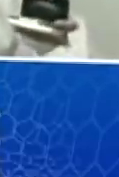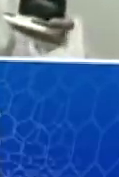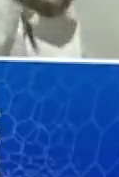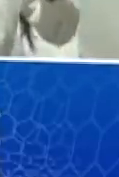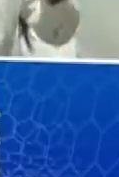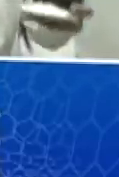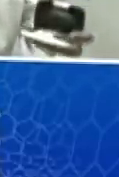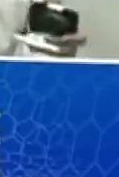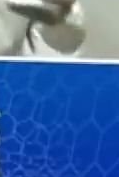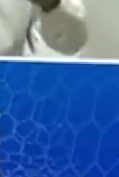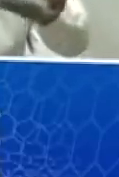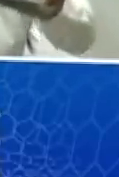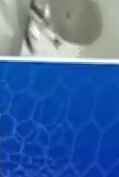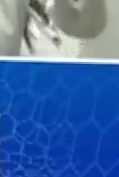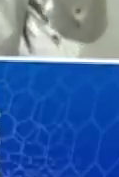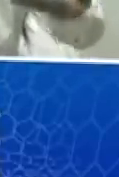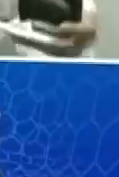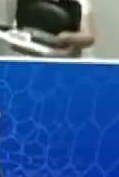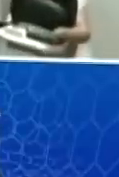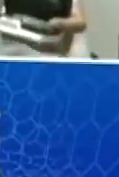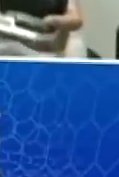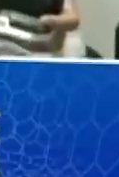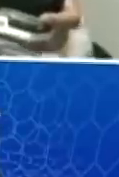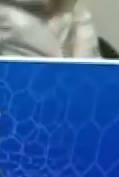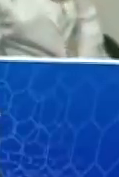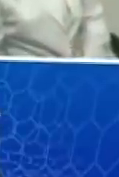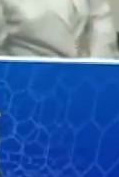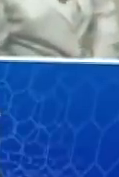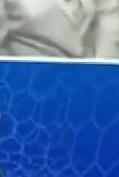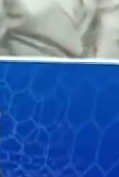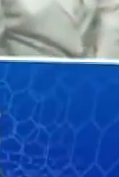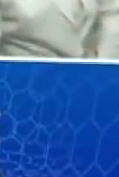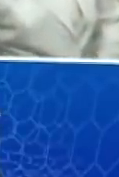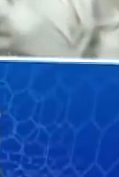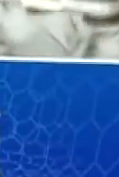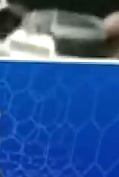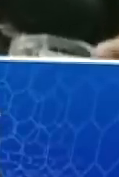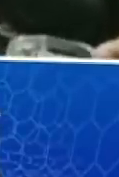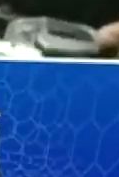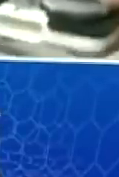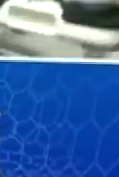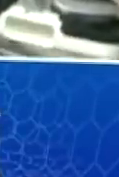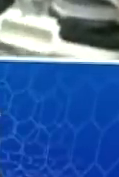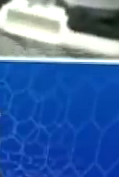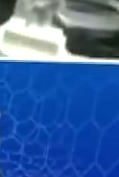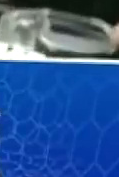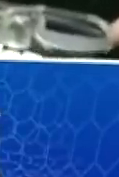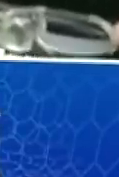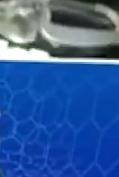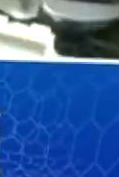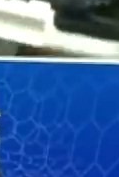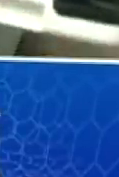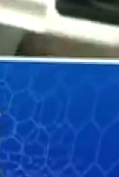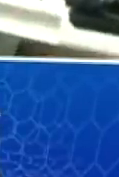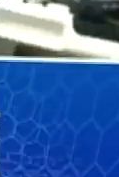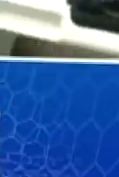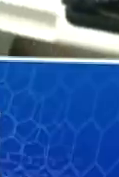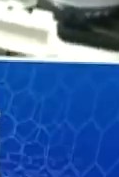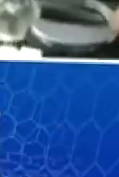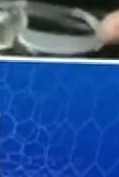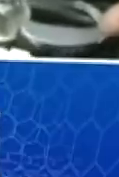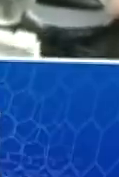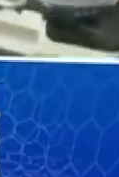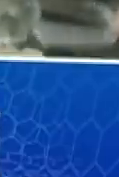discapacidad auditiva necesita. Hoy nuestro gobierno revolucionario se la está colocando gratis. A pesar de las complejidades, a pesar